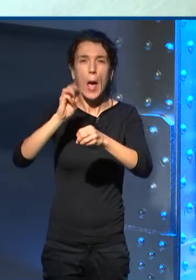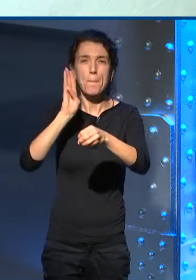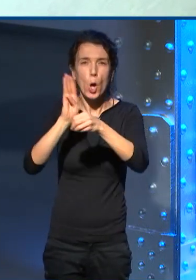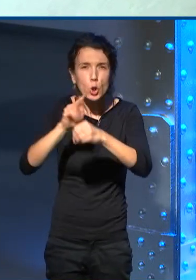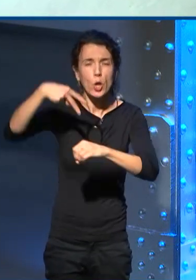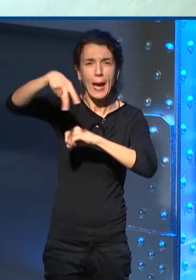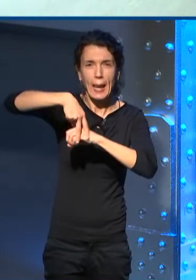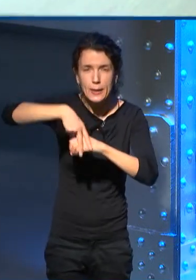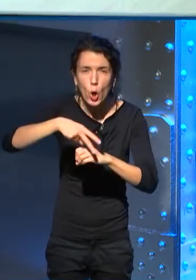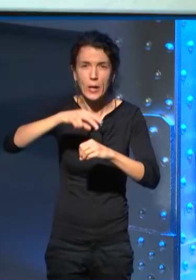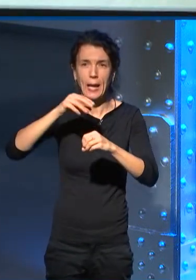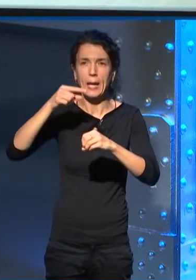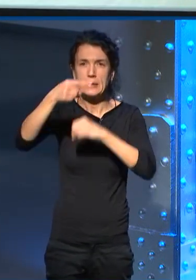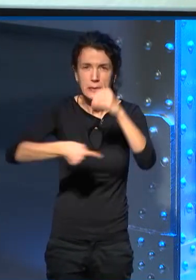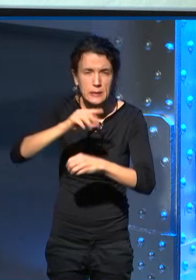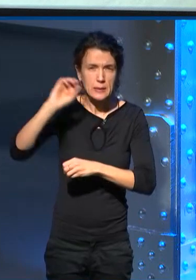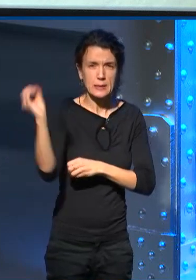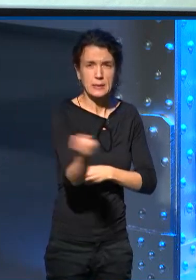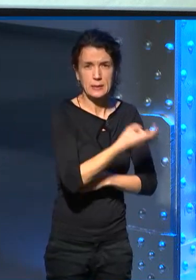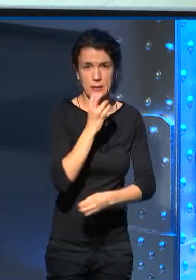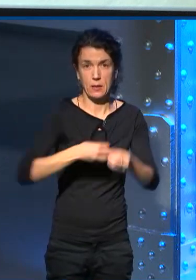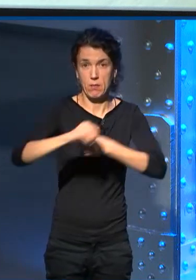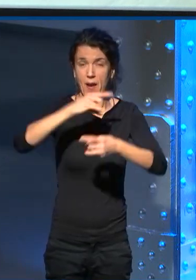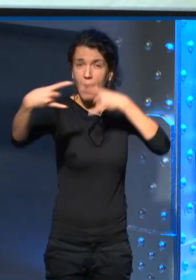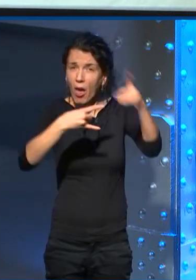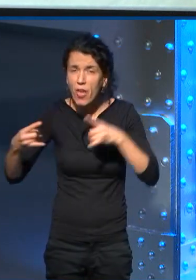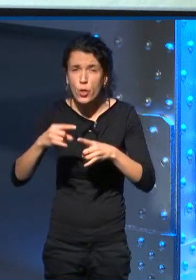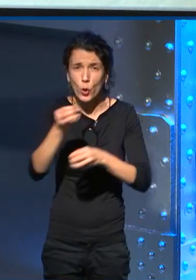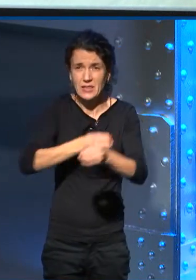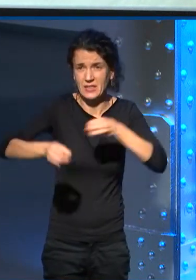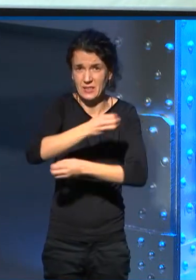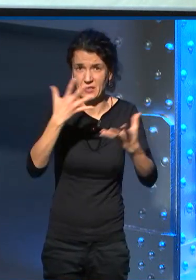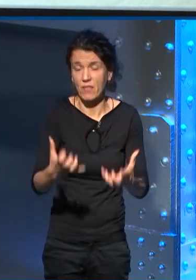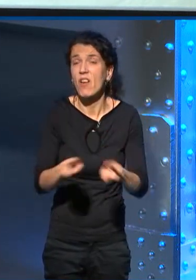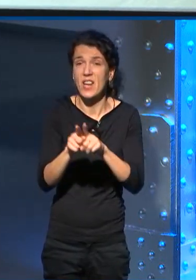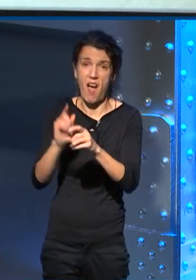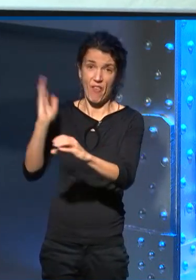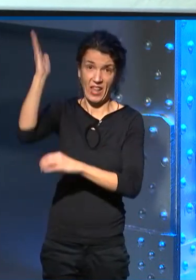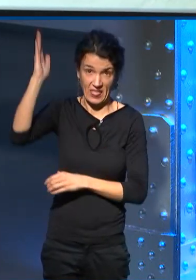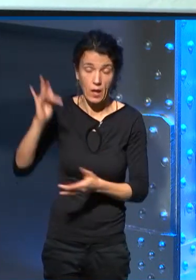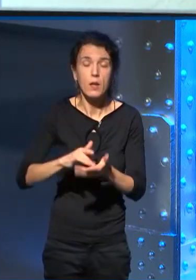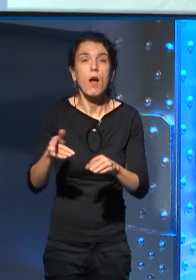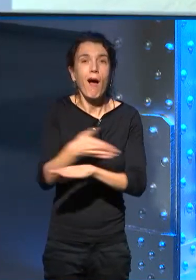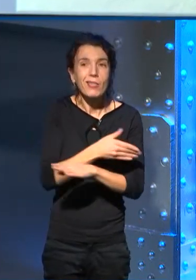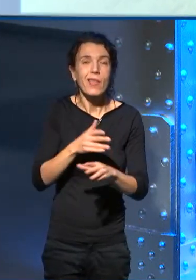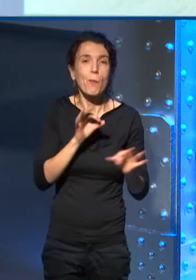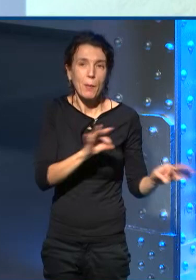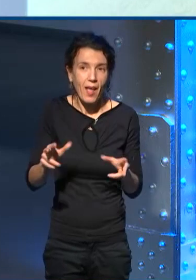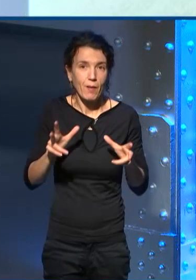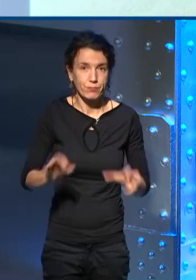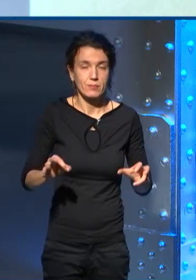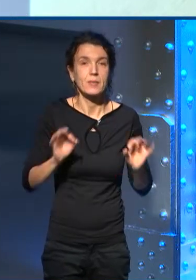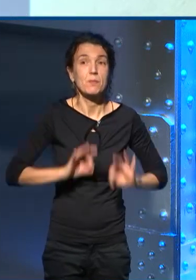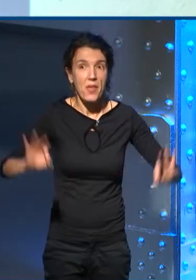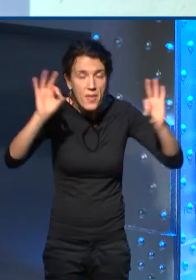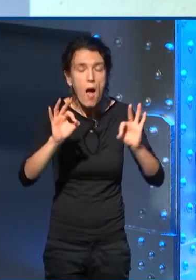neutrones, electrones, iones de distintos tipos, radiación, en definitiva, que hace daño a la electrónica. Entonces hay que diseñarla de una manera especial que hace que sea bastante